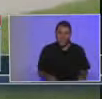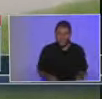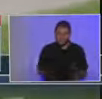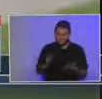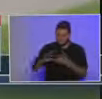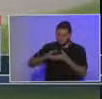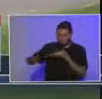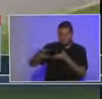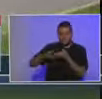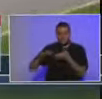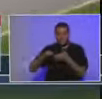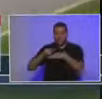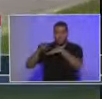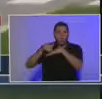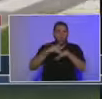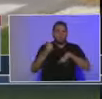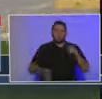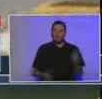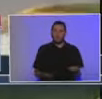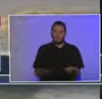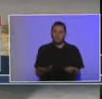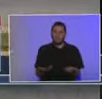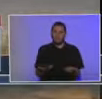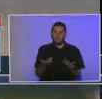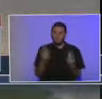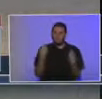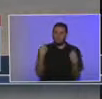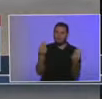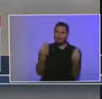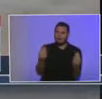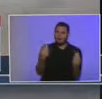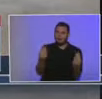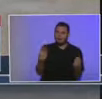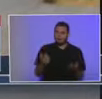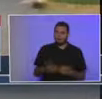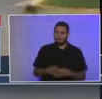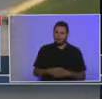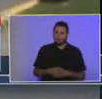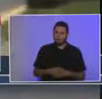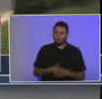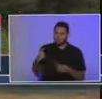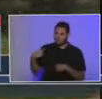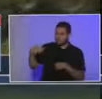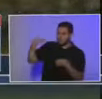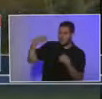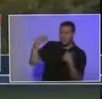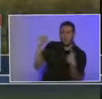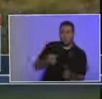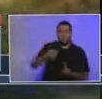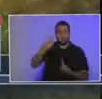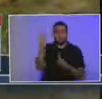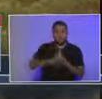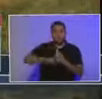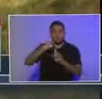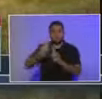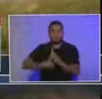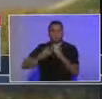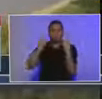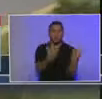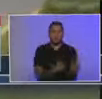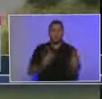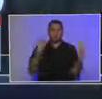precisamente se quedaron sin trabajo por una emergencia. Mira la fila otra vez, Felina. Y que llevan meses esperando. Llevan meses esperando. Y déjame decirte